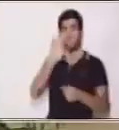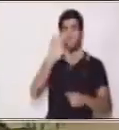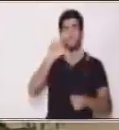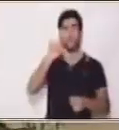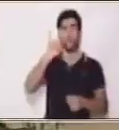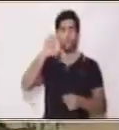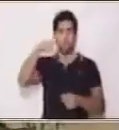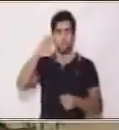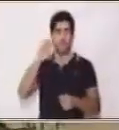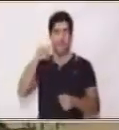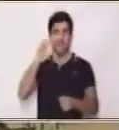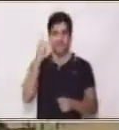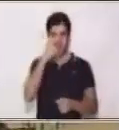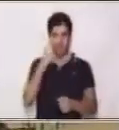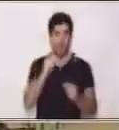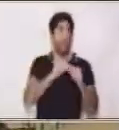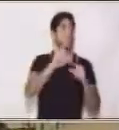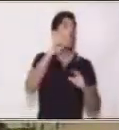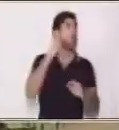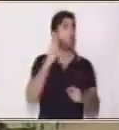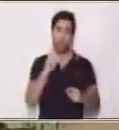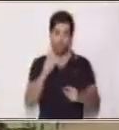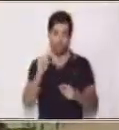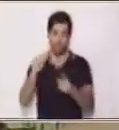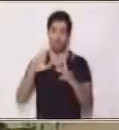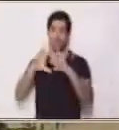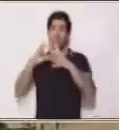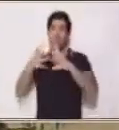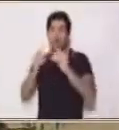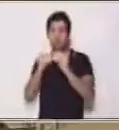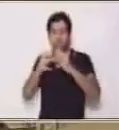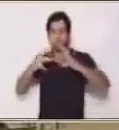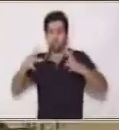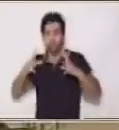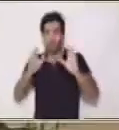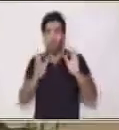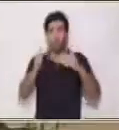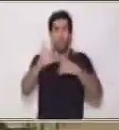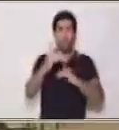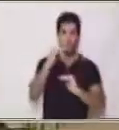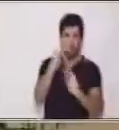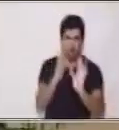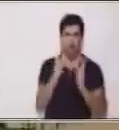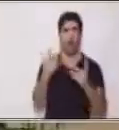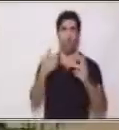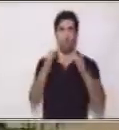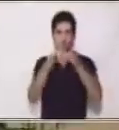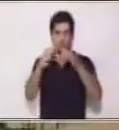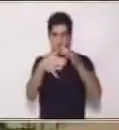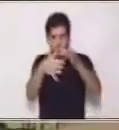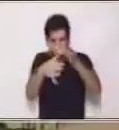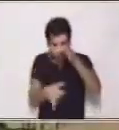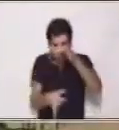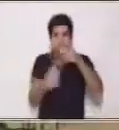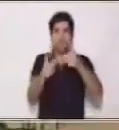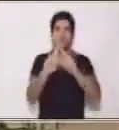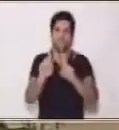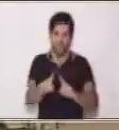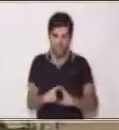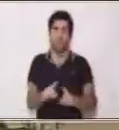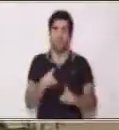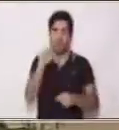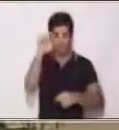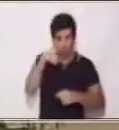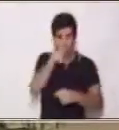matemática del grado de quinto bachillerato. Si en casa hay alguna persona con discapacidad, este tema le ayudará a desarrollar habilidades